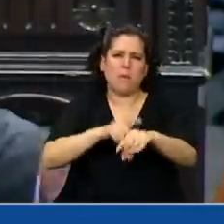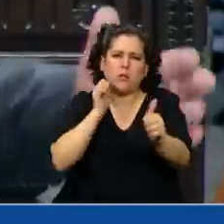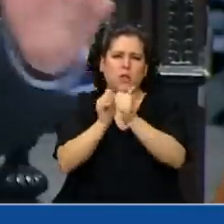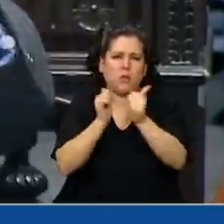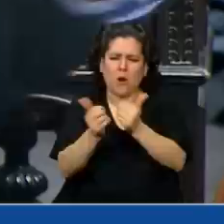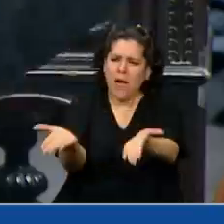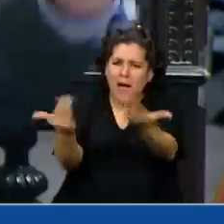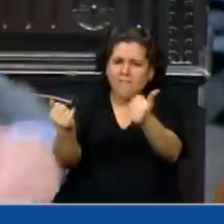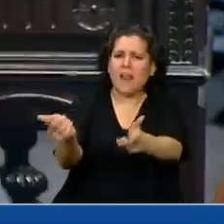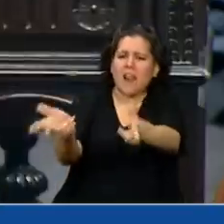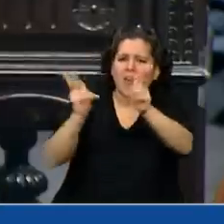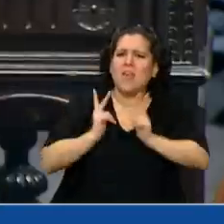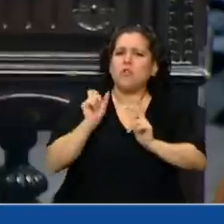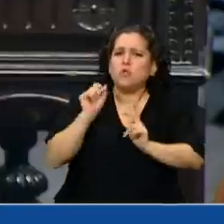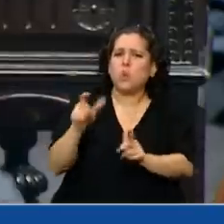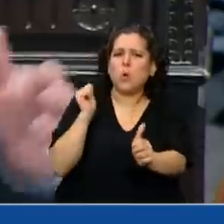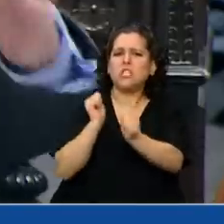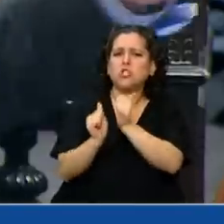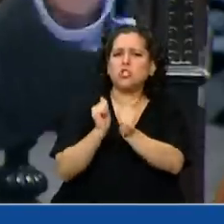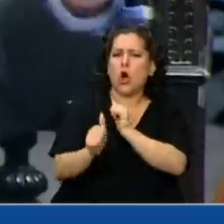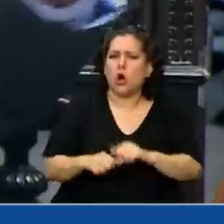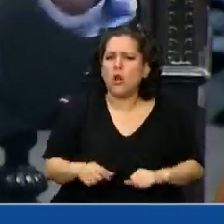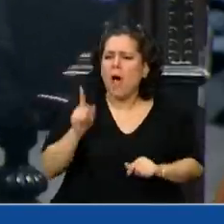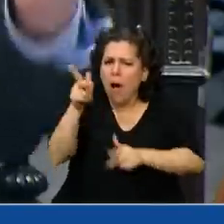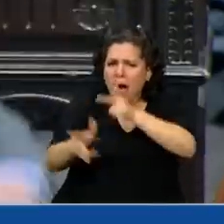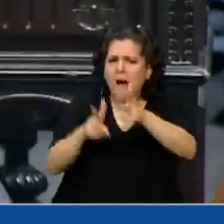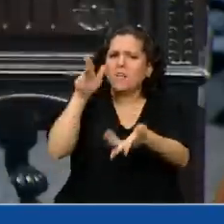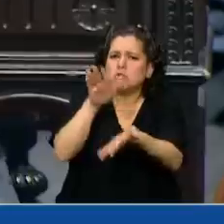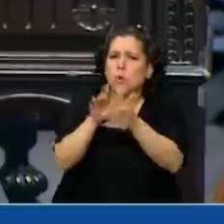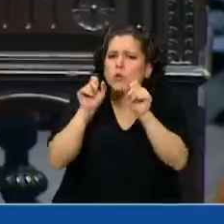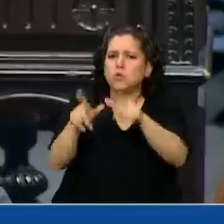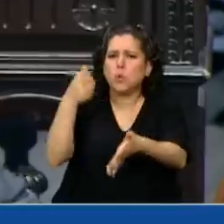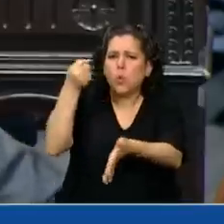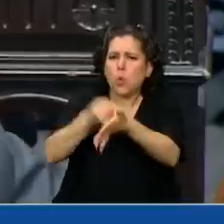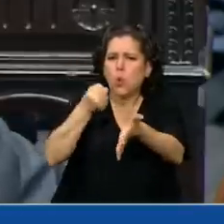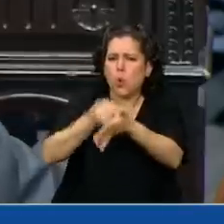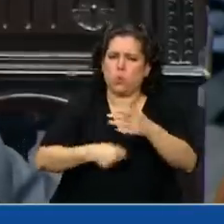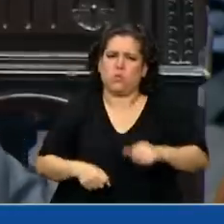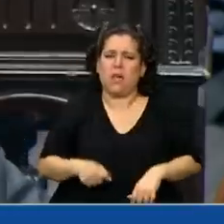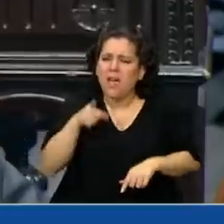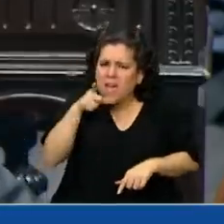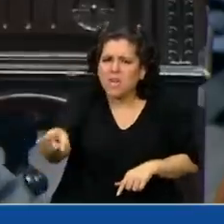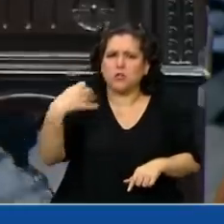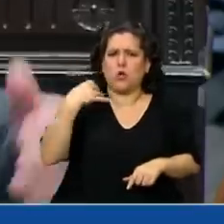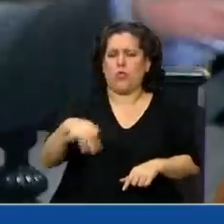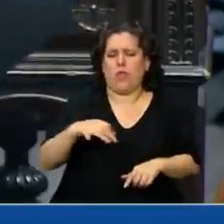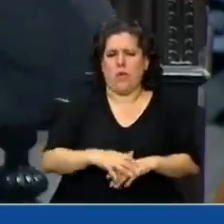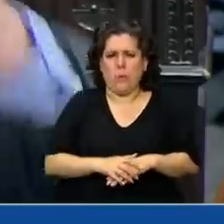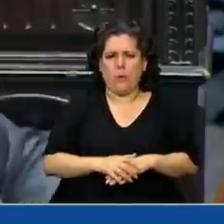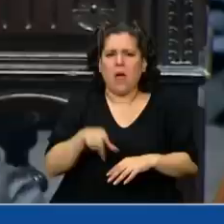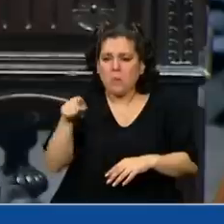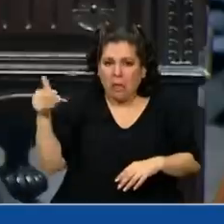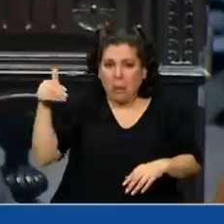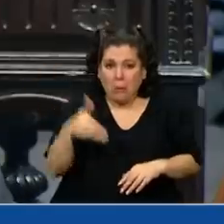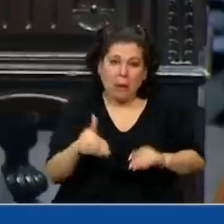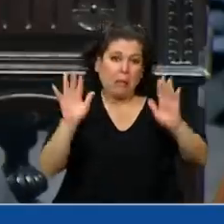Respondan por su historia, respondan por su lucha. Eso es lo que hay que hacer. No vengan